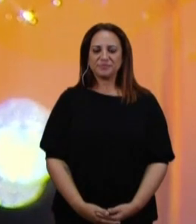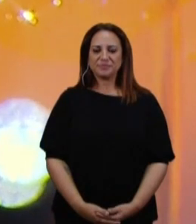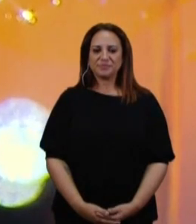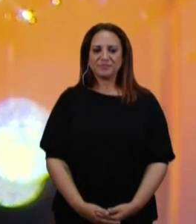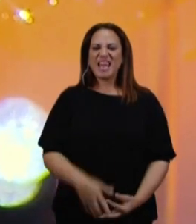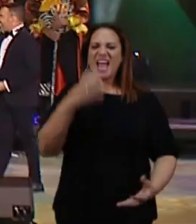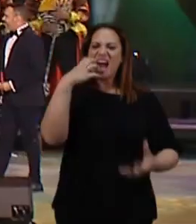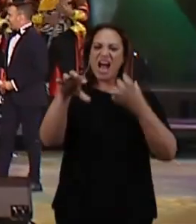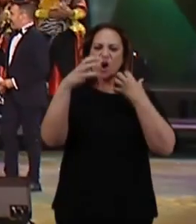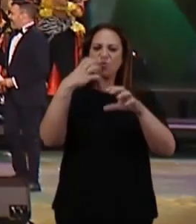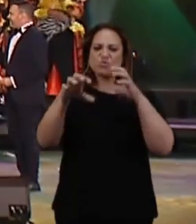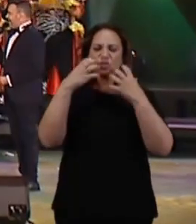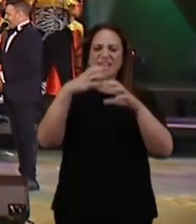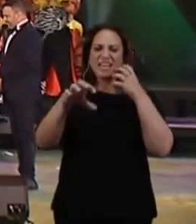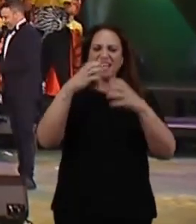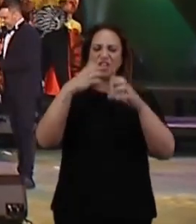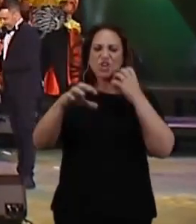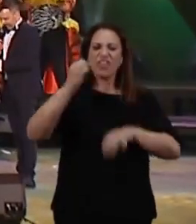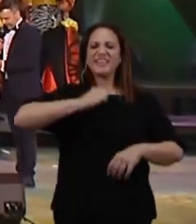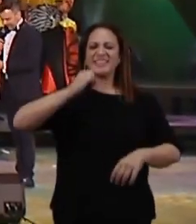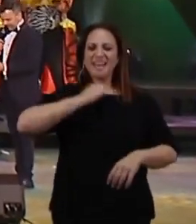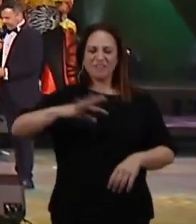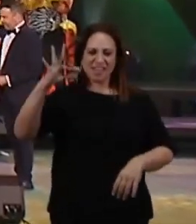Auxilio, grita la tierra de traviesas.